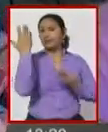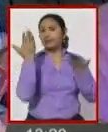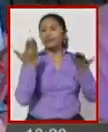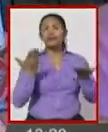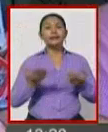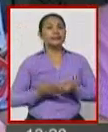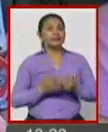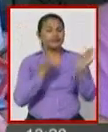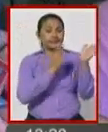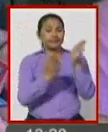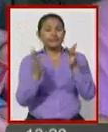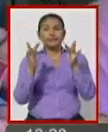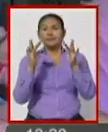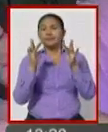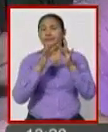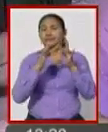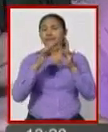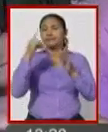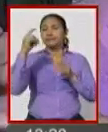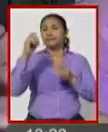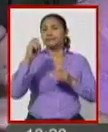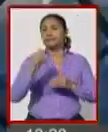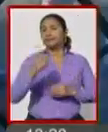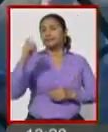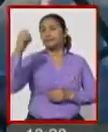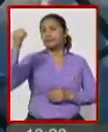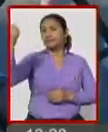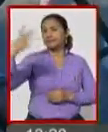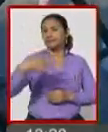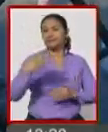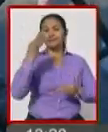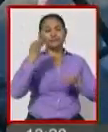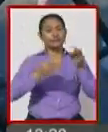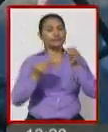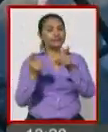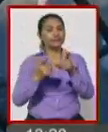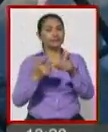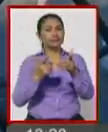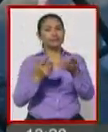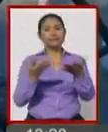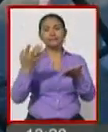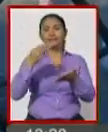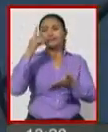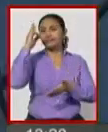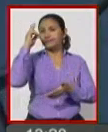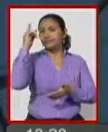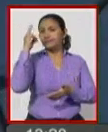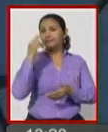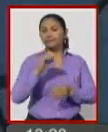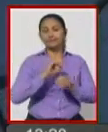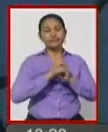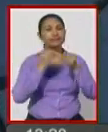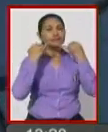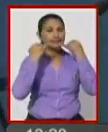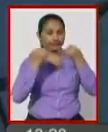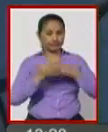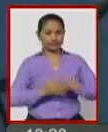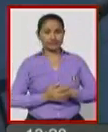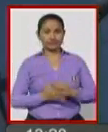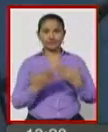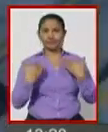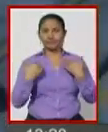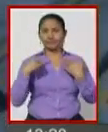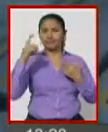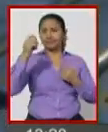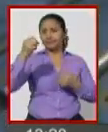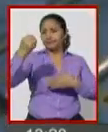hay sistema de rayos X, ¿no? Que cualquier arma que quiera ser trasladada de manera maliciosa o no reportar va a salir